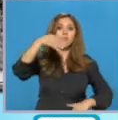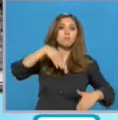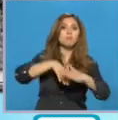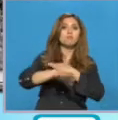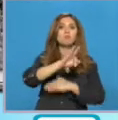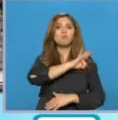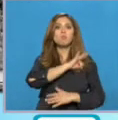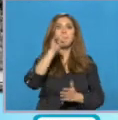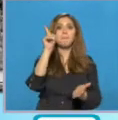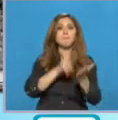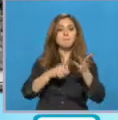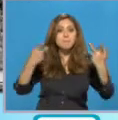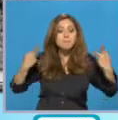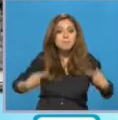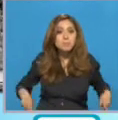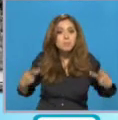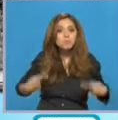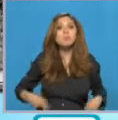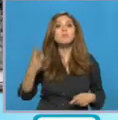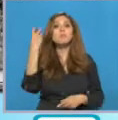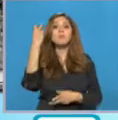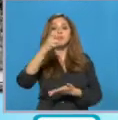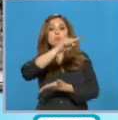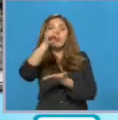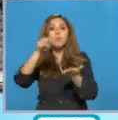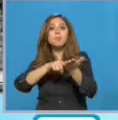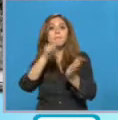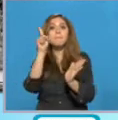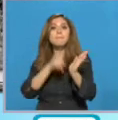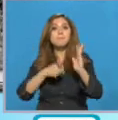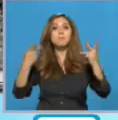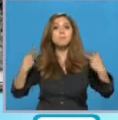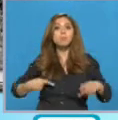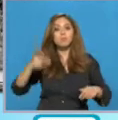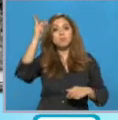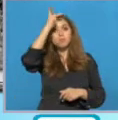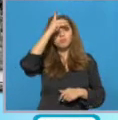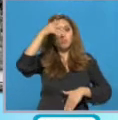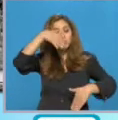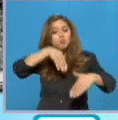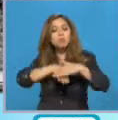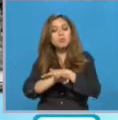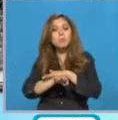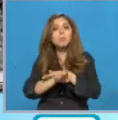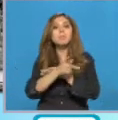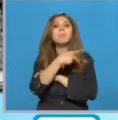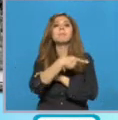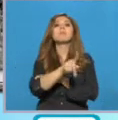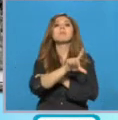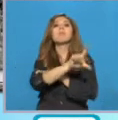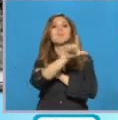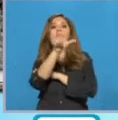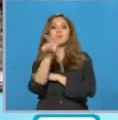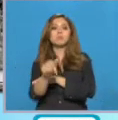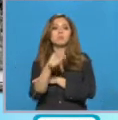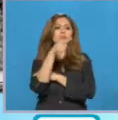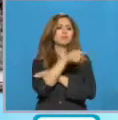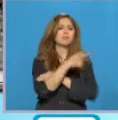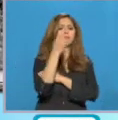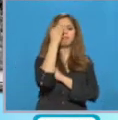Estaba diseñado para que bueno. tuvieran muy buena atención, 1000 internos, pero a la mera hora estuvo Horrible. mucho más lleno,